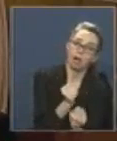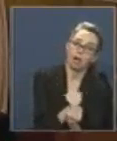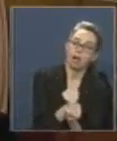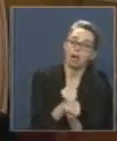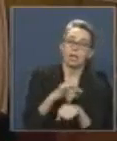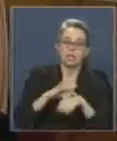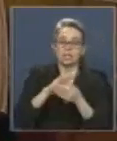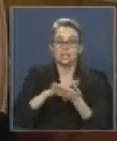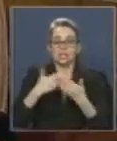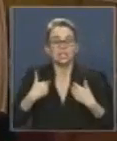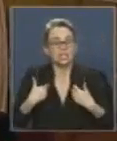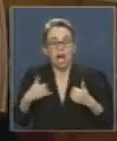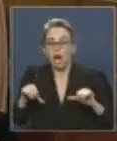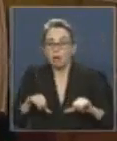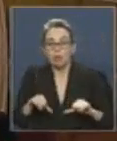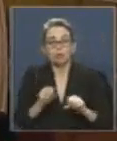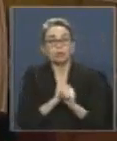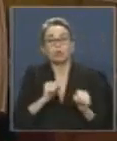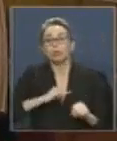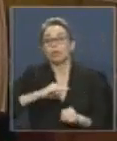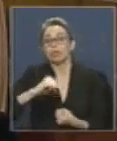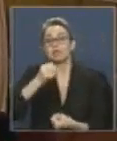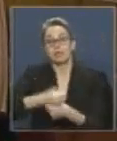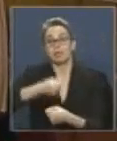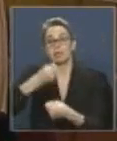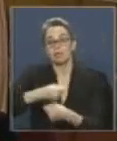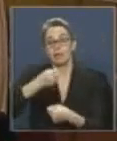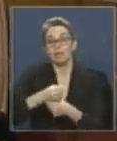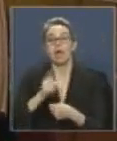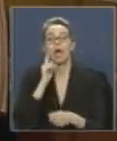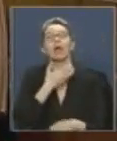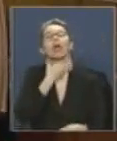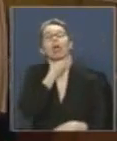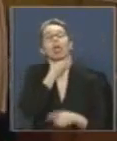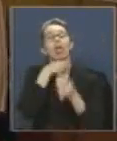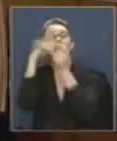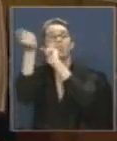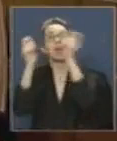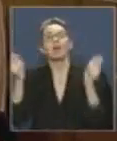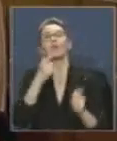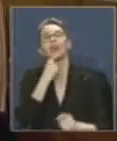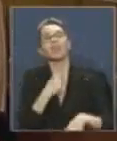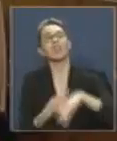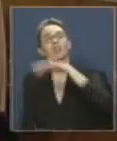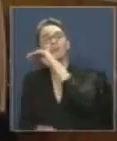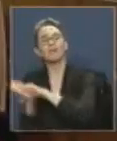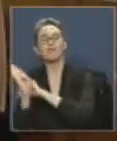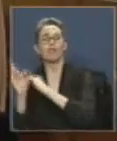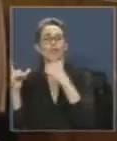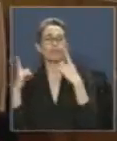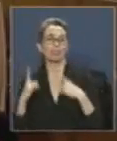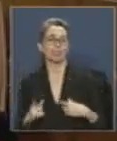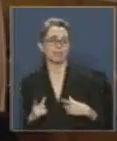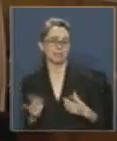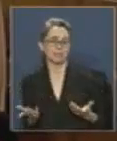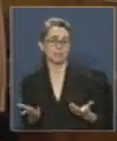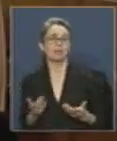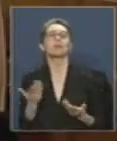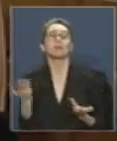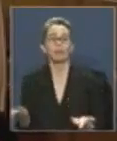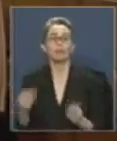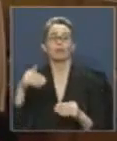salud precaria que no les permite seguir cumpliendo su labor, o que tienen deudas, o que quieren descansar, Presidenta. Por eso aprobamos esta